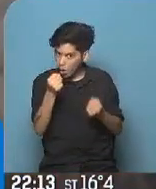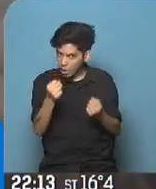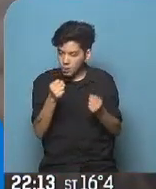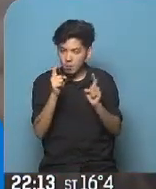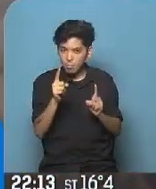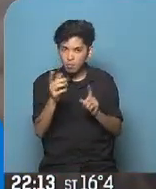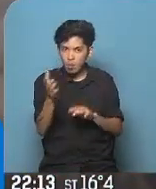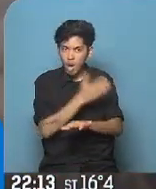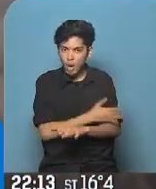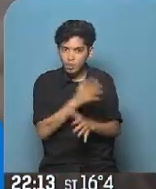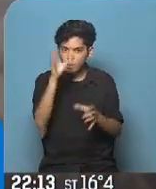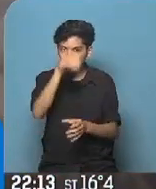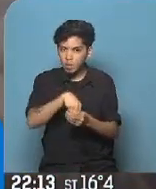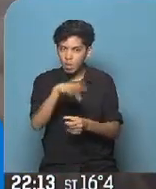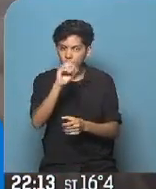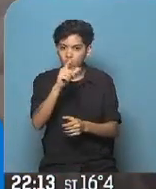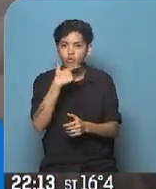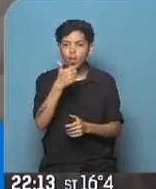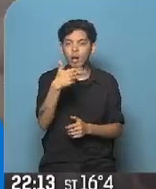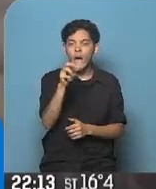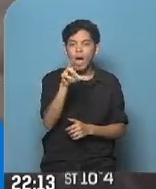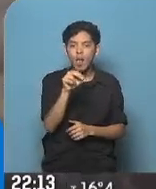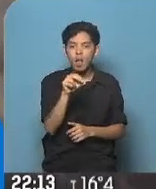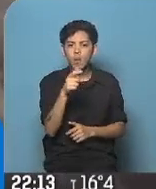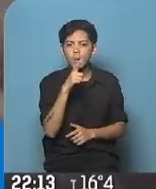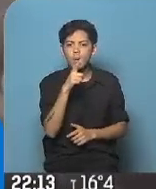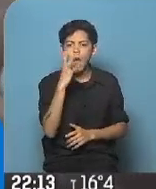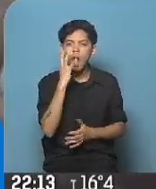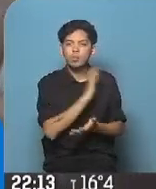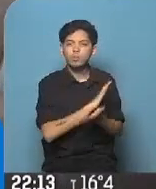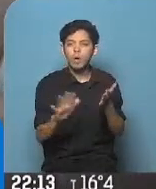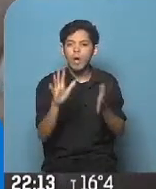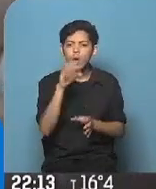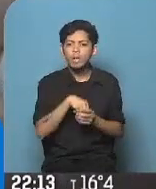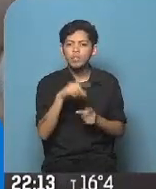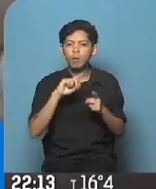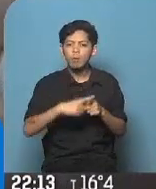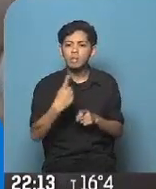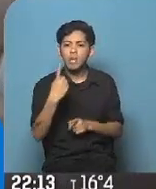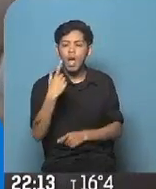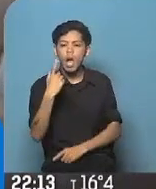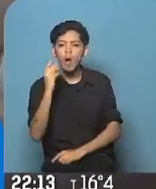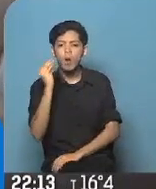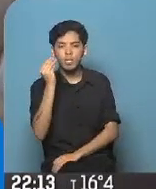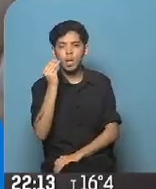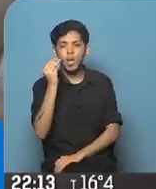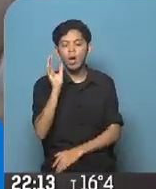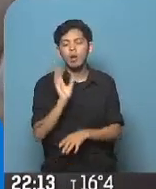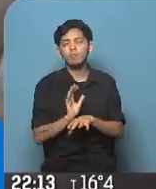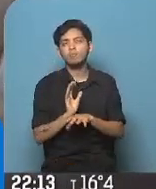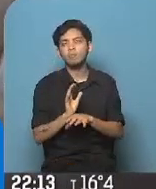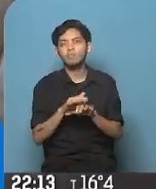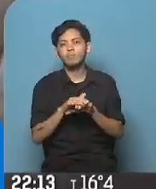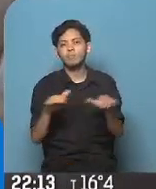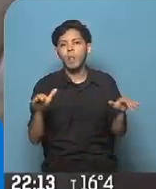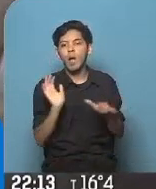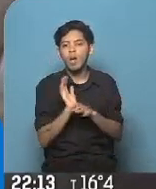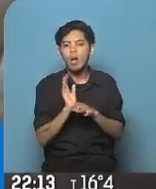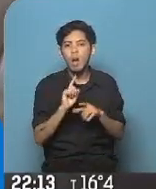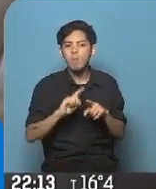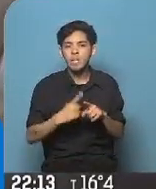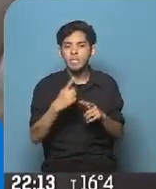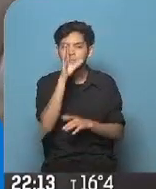las cuales forma parte Bolsonaro. Me parece que es algo nuevo en la política brasileña, que era una política templada, diría uno, una política